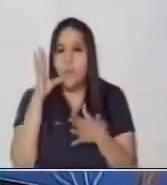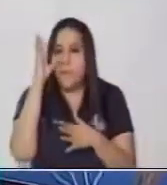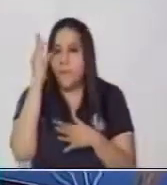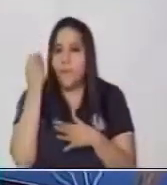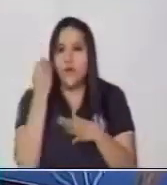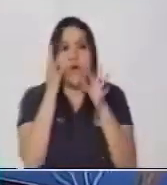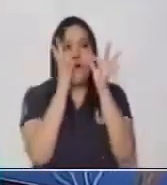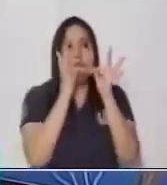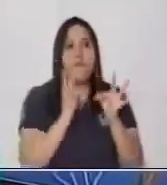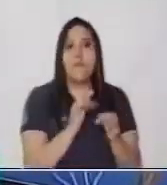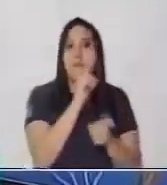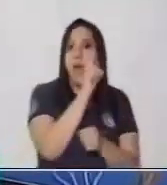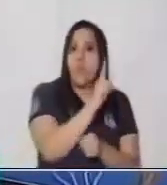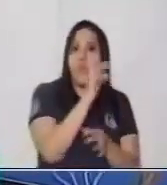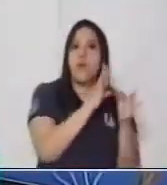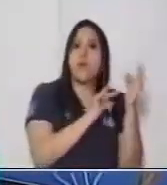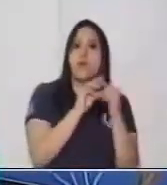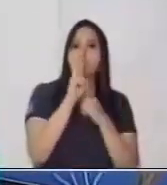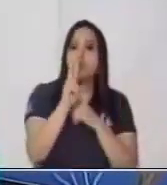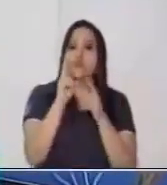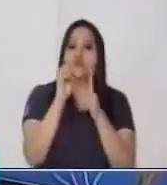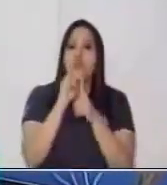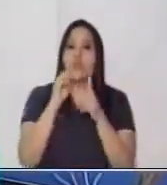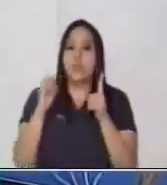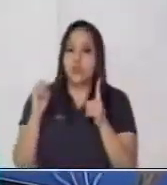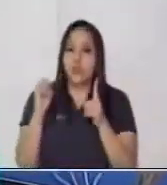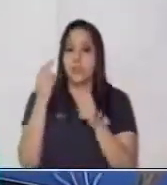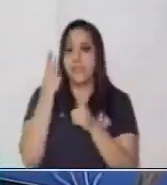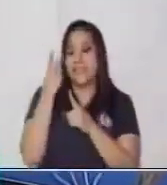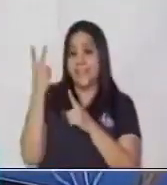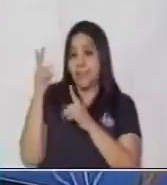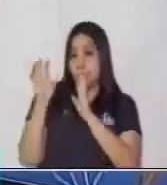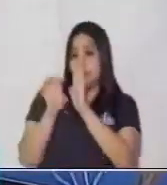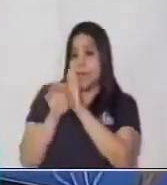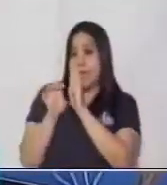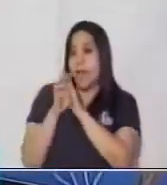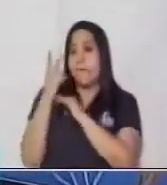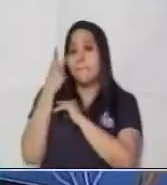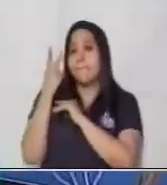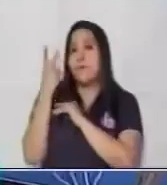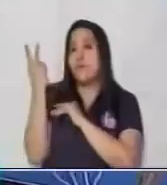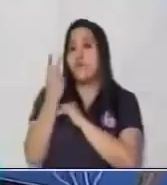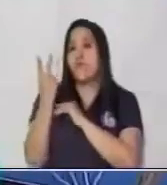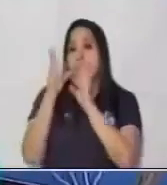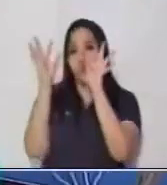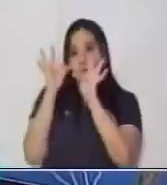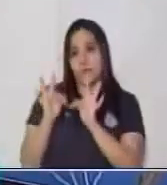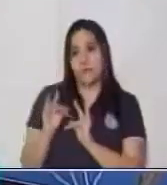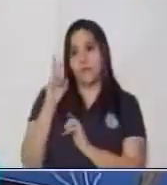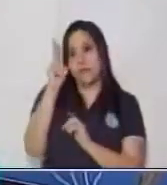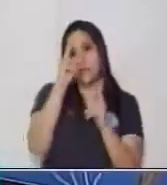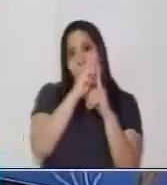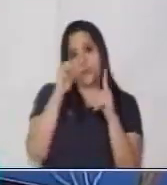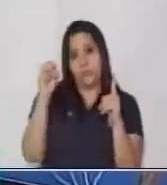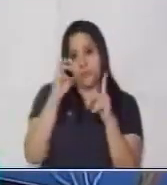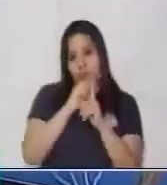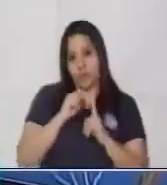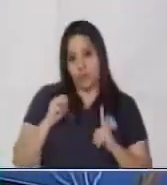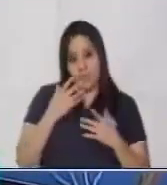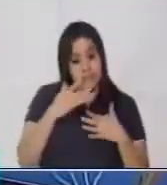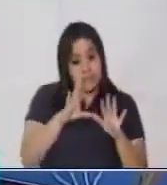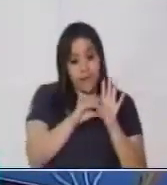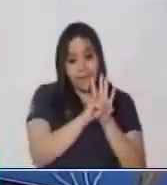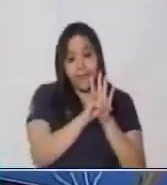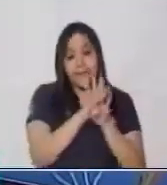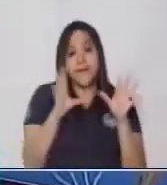o una proposición. En estos ejemplos vimos que lo forman dos proposiciones y ya identificamos